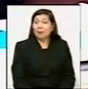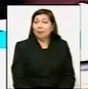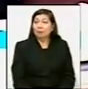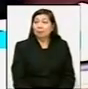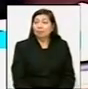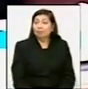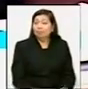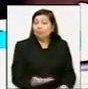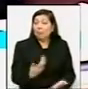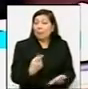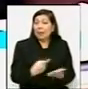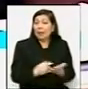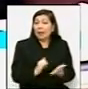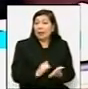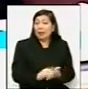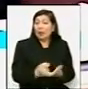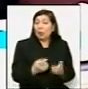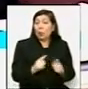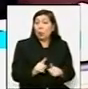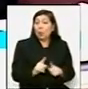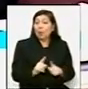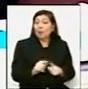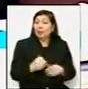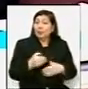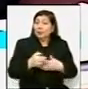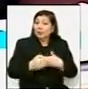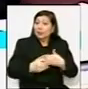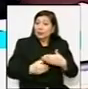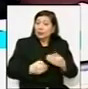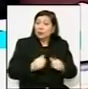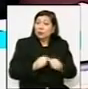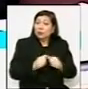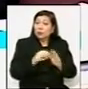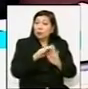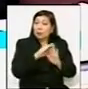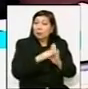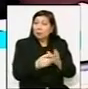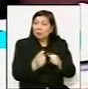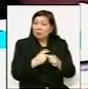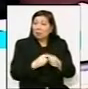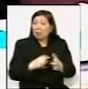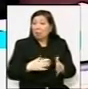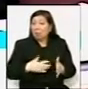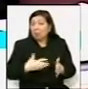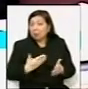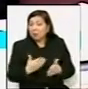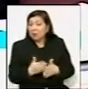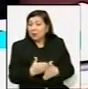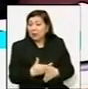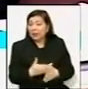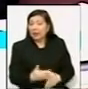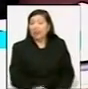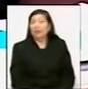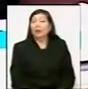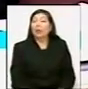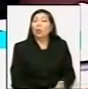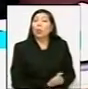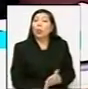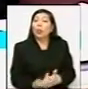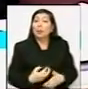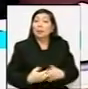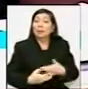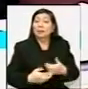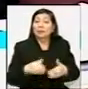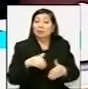habilitado para que, aun cuando siga con un número mínimo de afiliados, pueda participar en un nuevo proceso